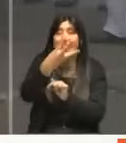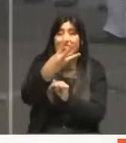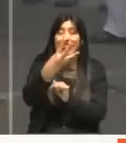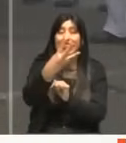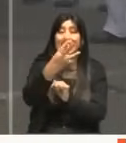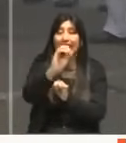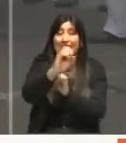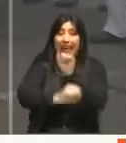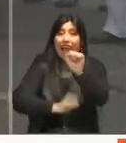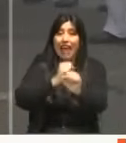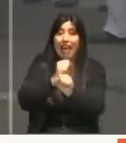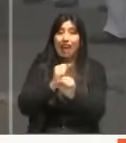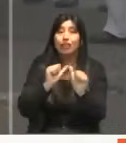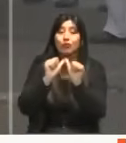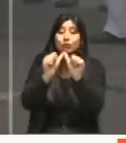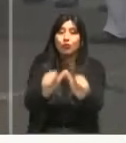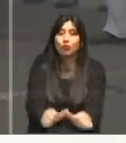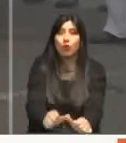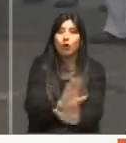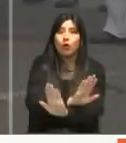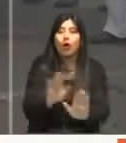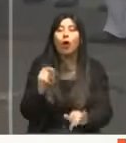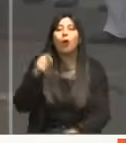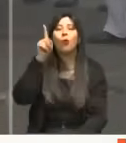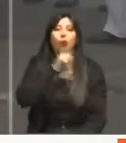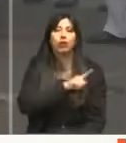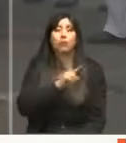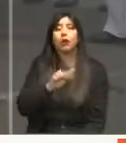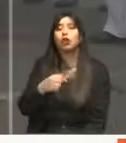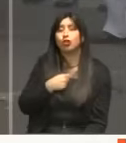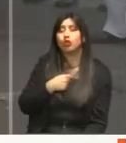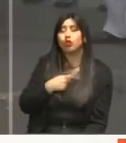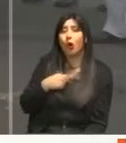Bien feliz porque llegué hasta el final de mi carrera, fueron 31 años.